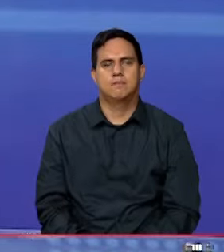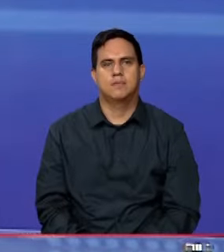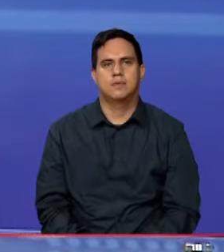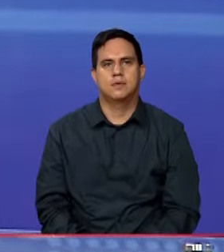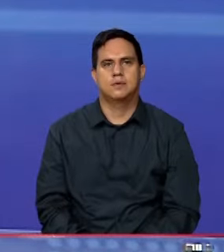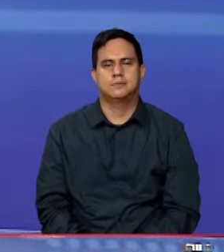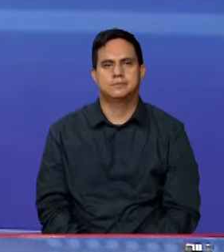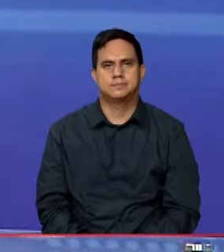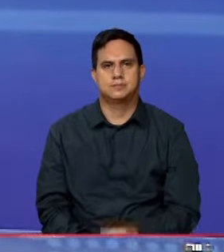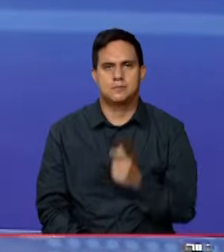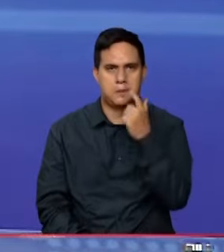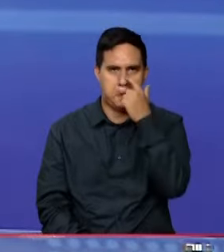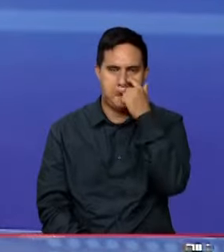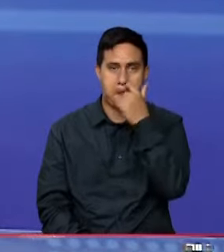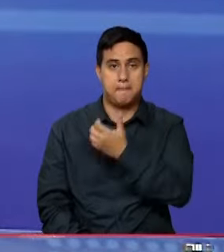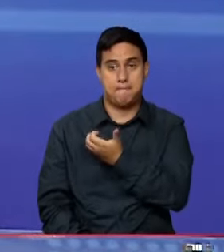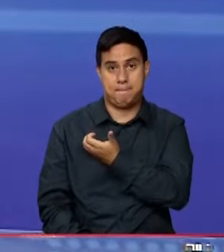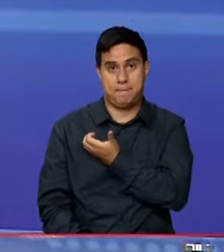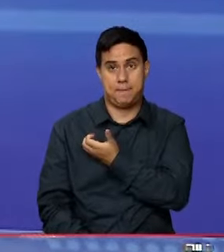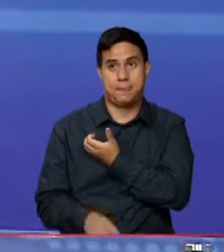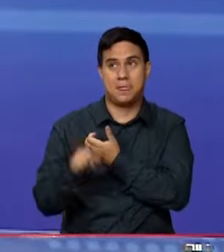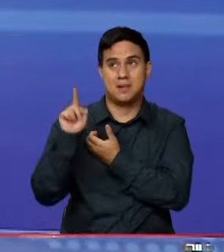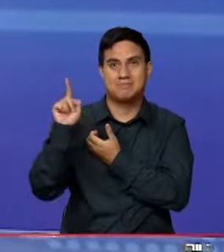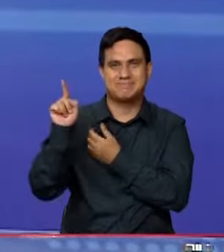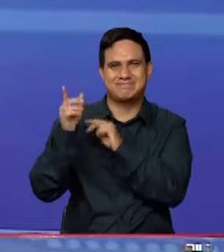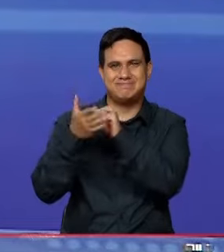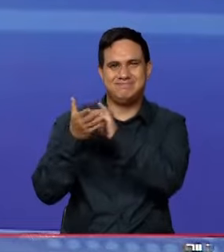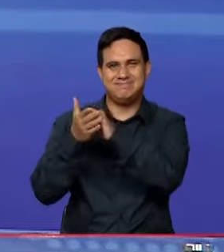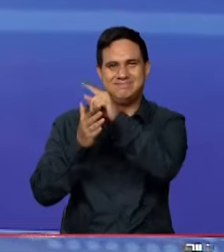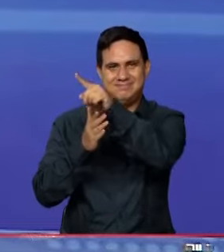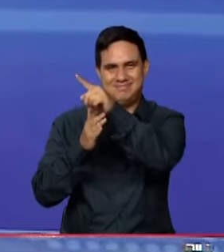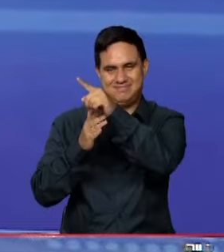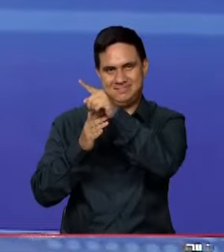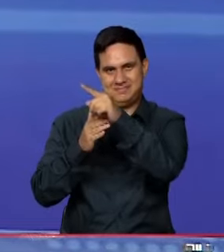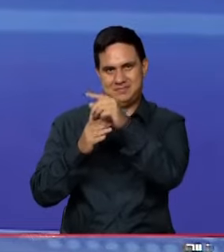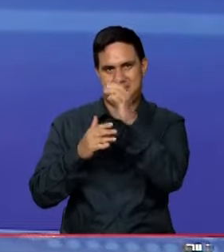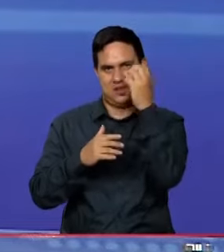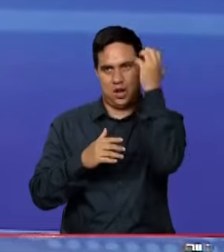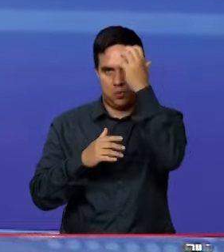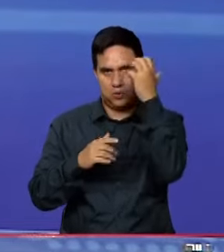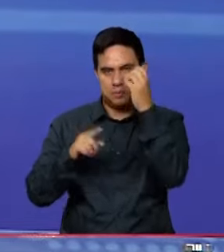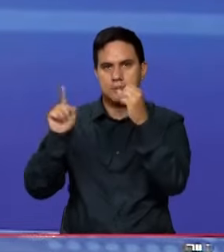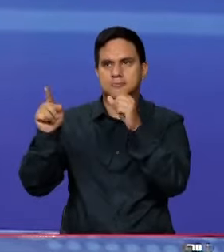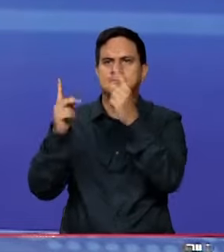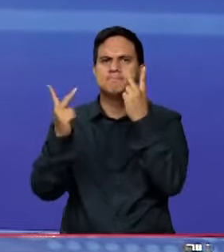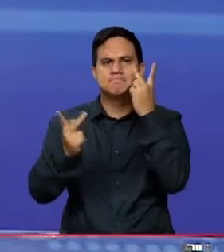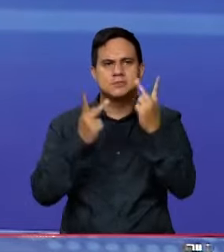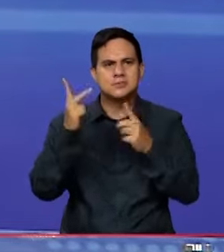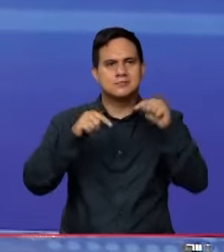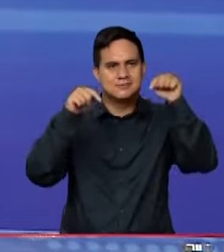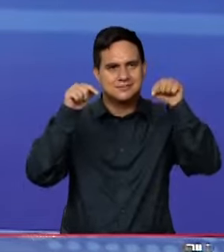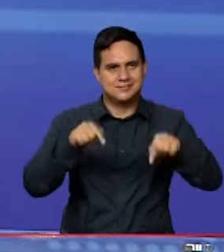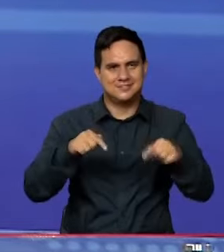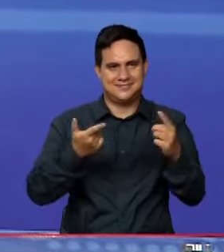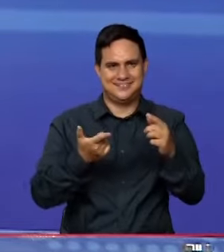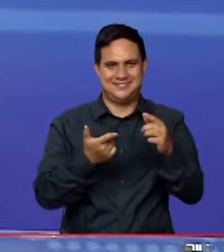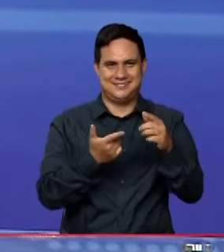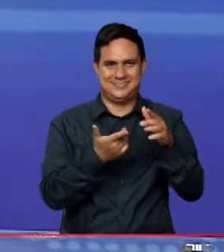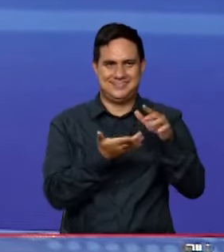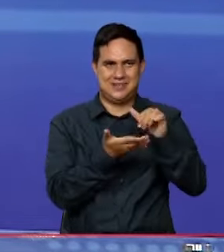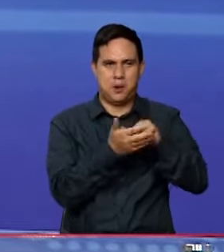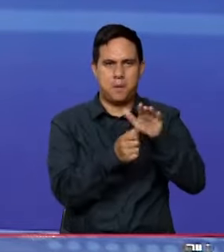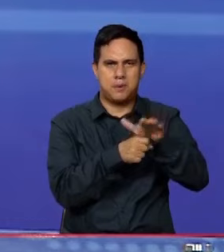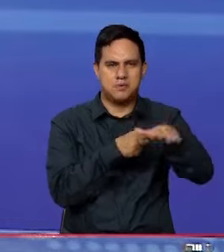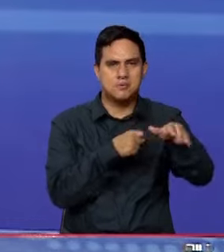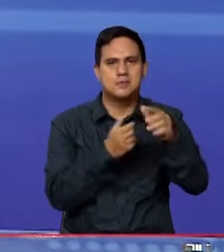Alcaldes de tres ciudades portuarias de Europa visitaron el distrito de Buenaventura, Valle del Cauca, para fortalecer su cooperación con Colombia.